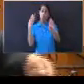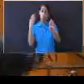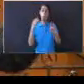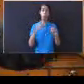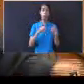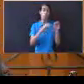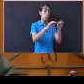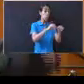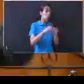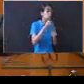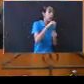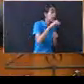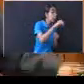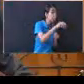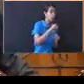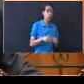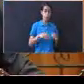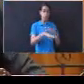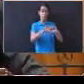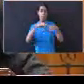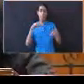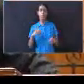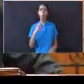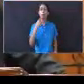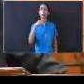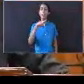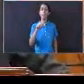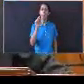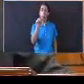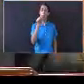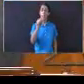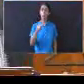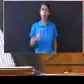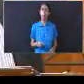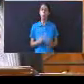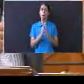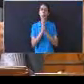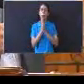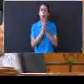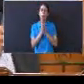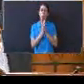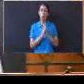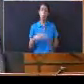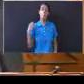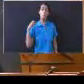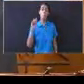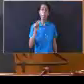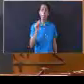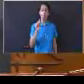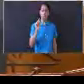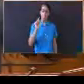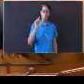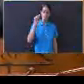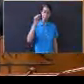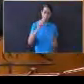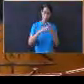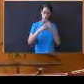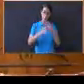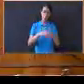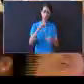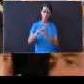sacamos los decretos a tu favor. Para que se empiecen a cumplir a partir de hoy en el nombre de Jesús.